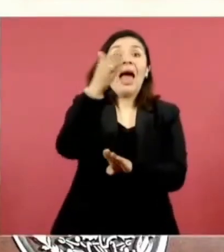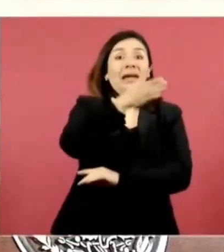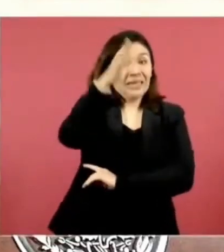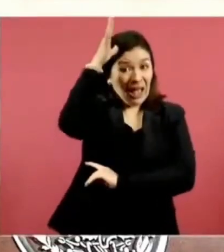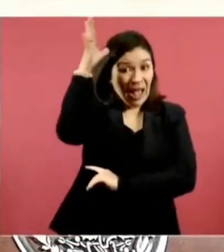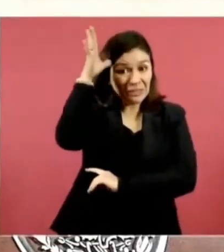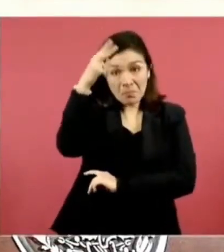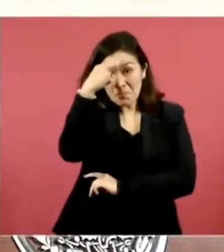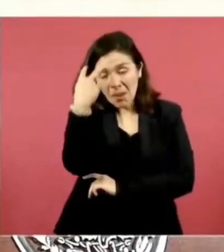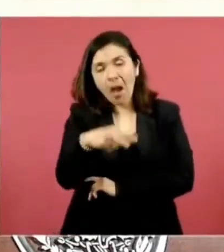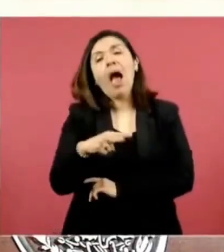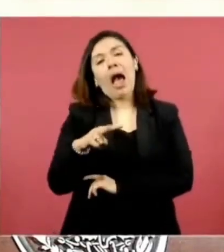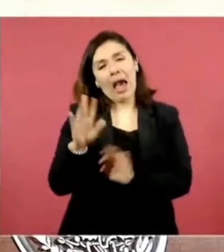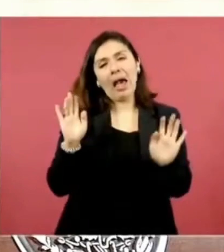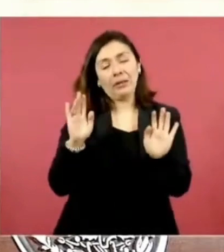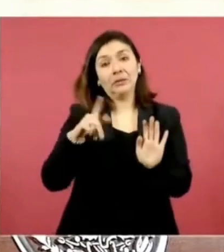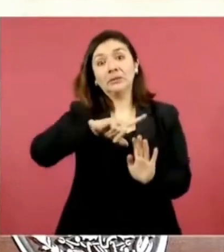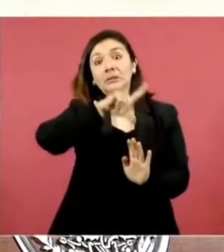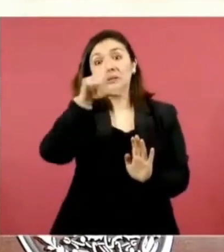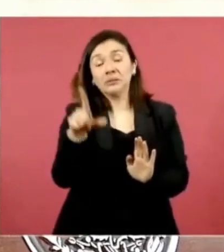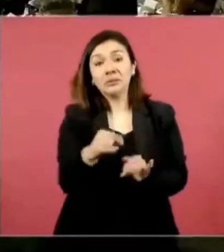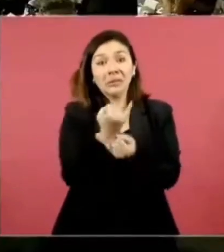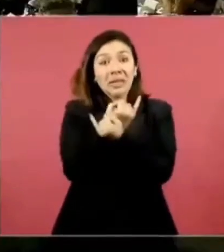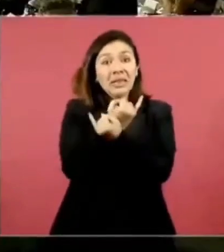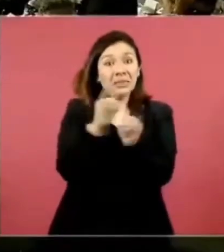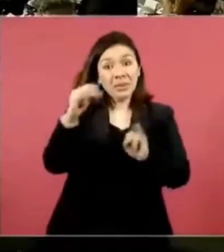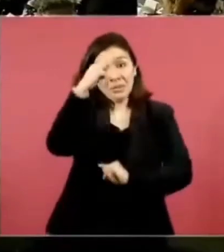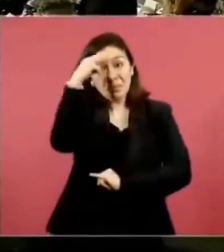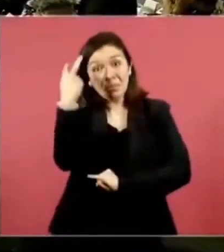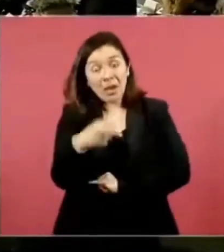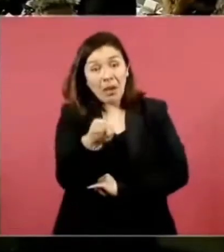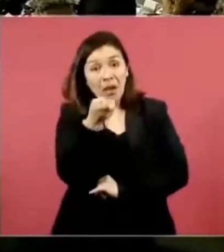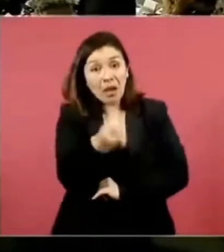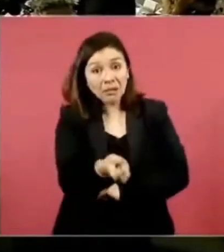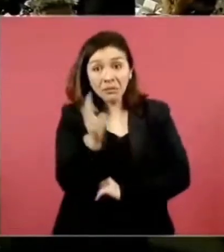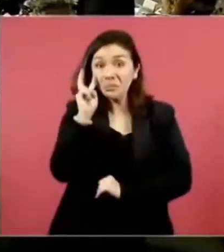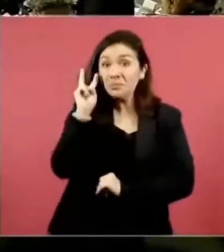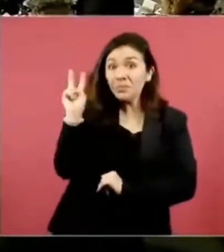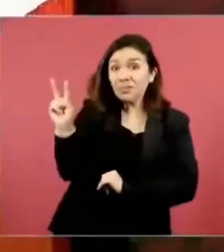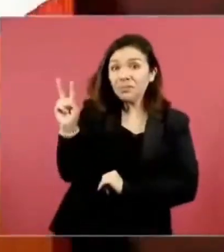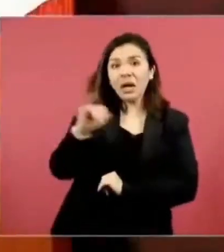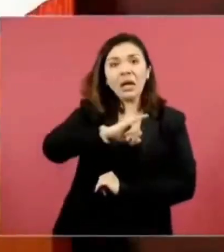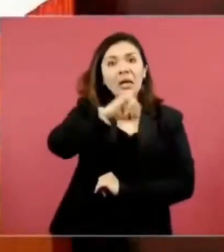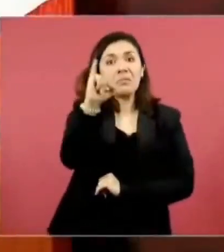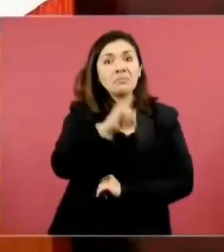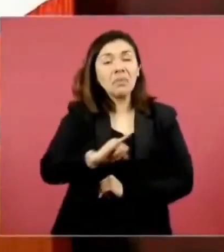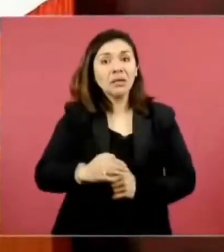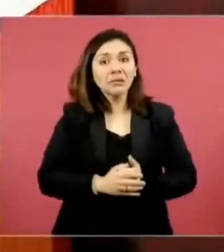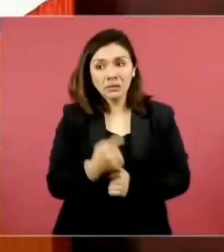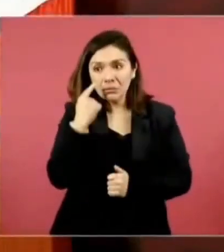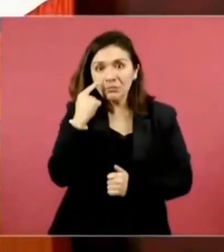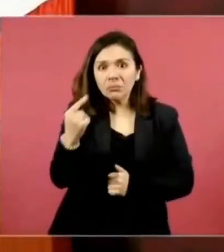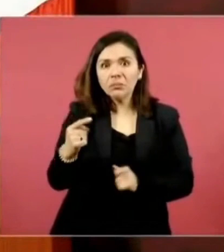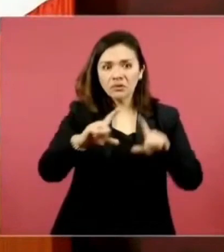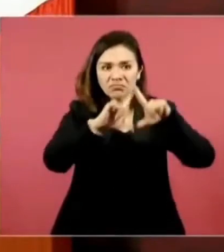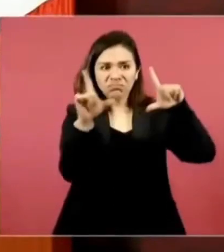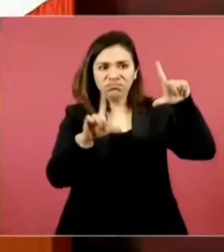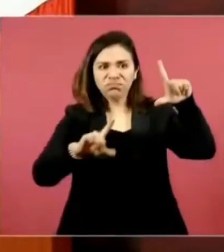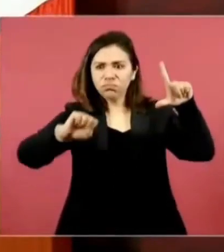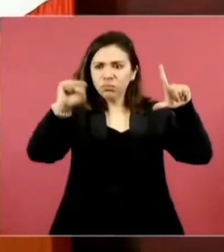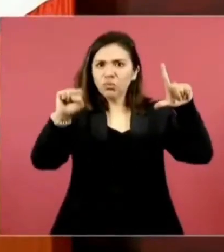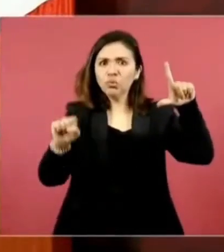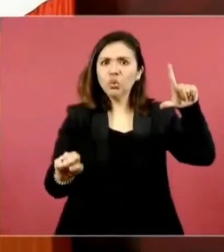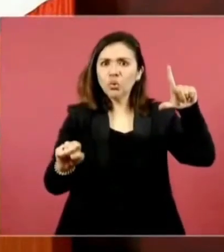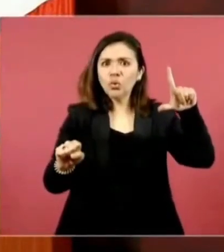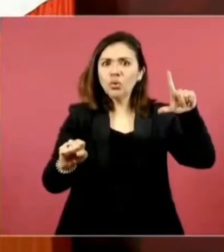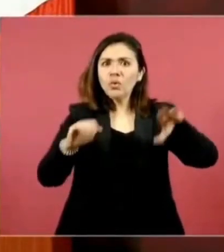pero en el México independiente nunca se había visto de que el sureste creciera más que el